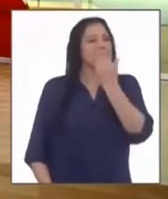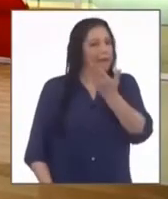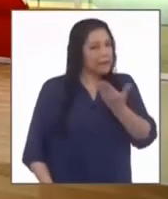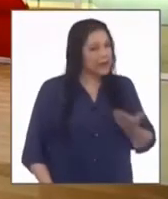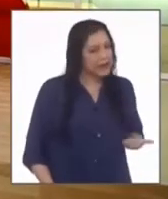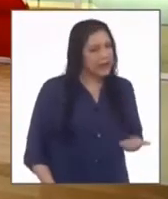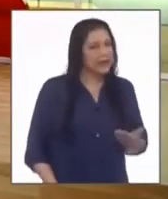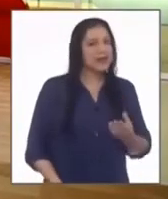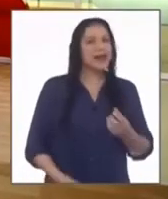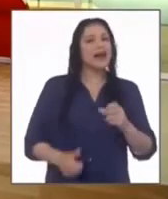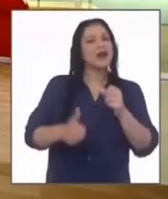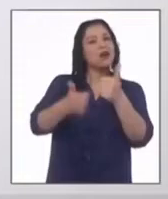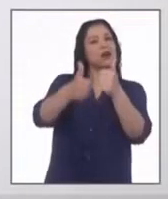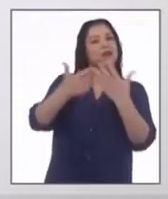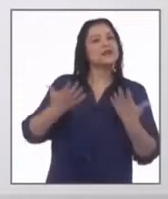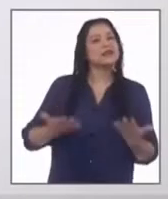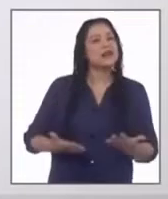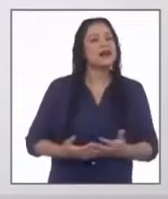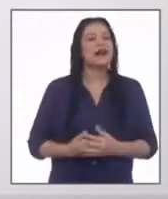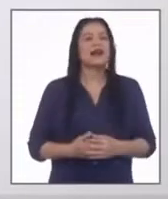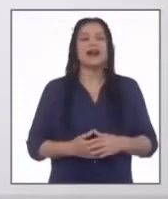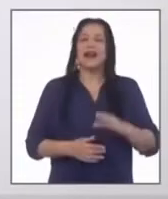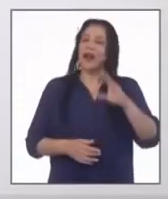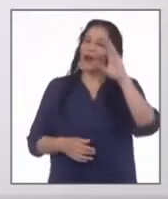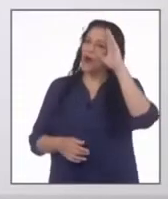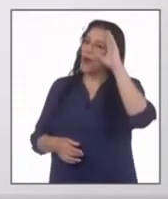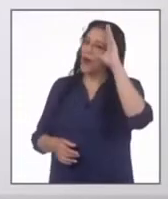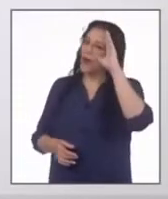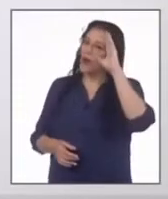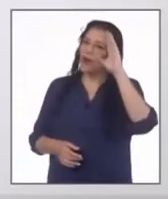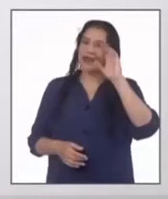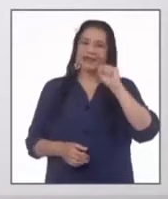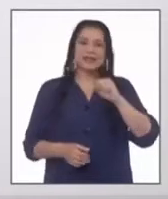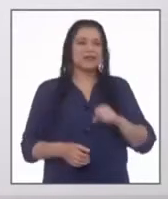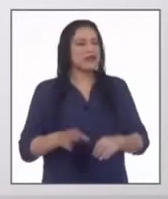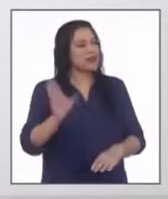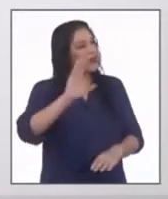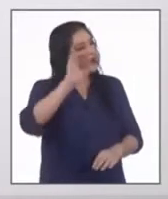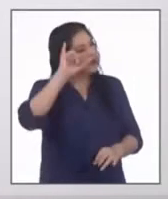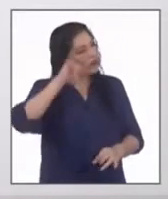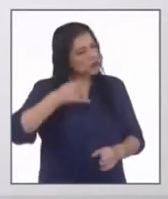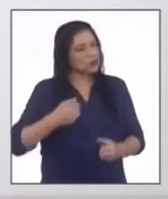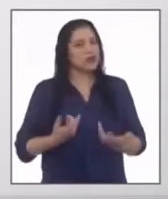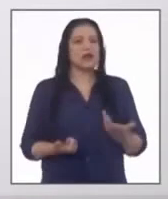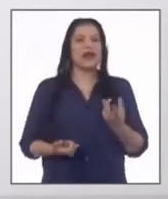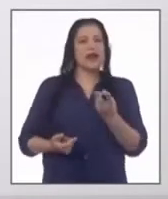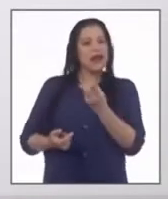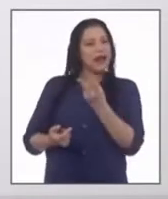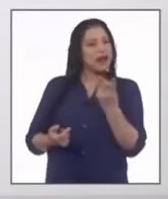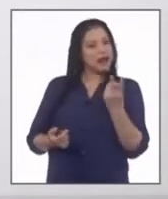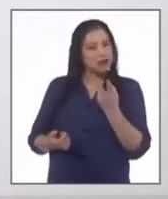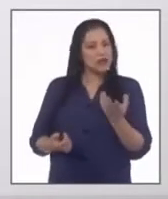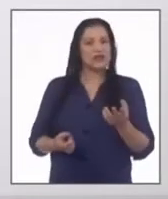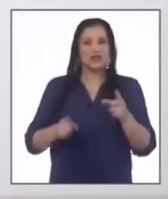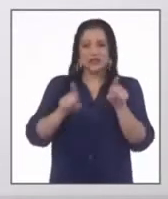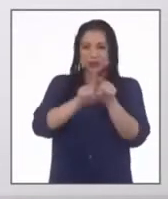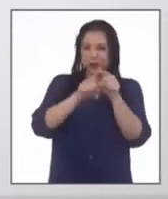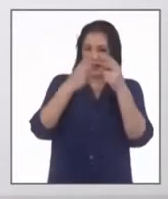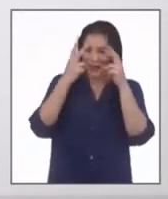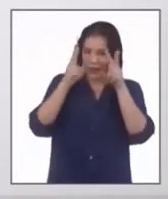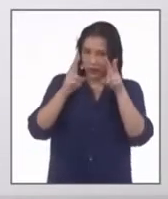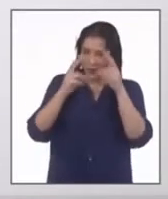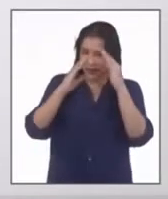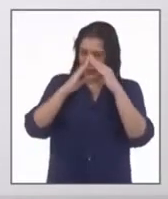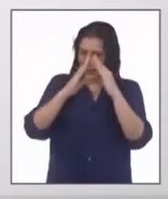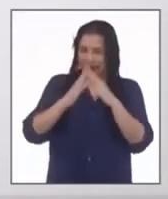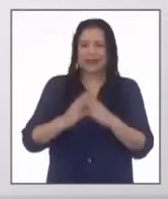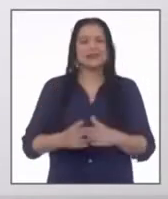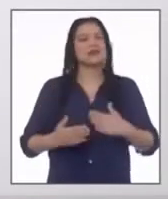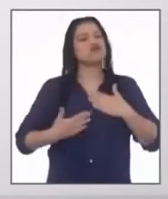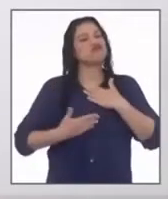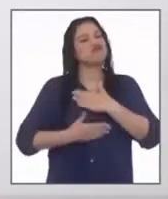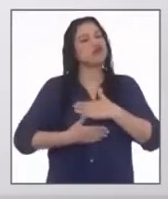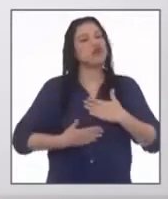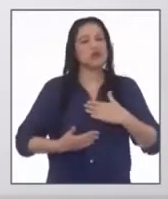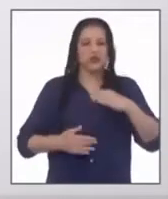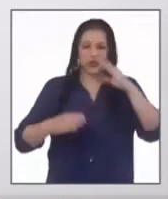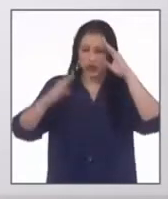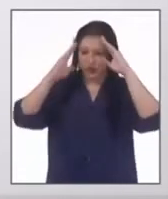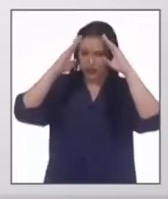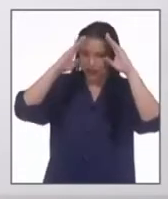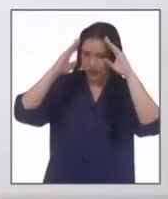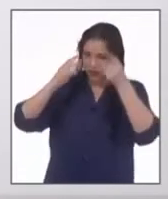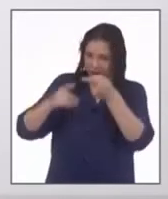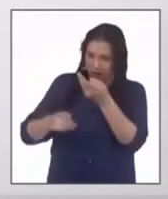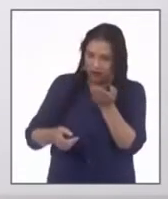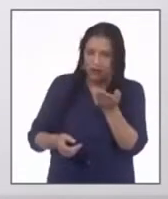Bienvenida, profesora, ¿cómo está? Hola Stephanie, hola Junior. A cada uno de ustedes que nos ven por televisión, un gusto